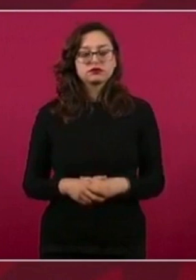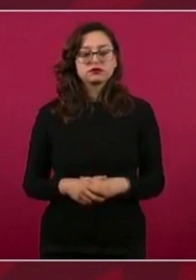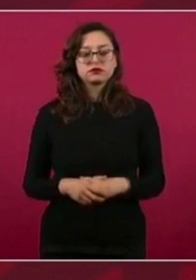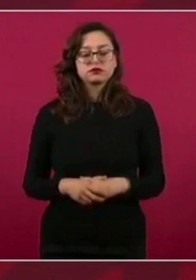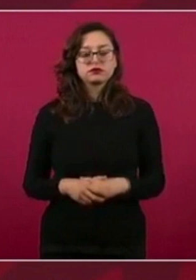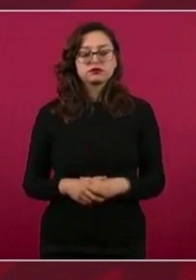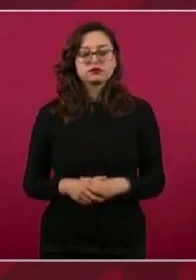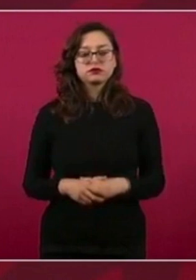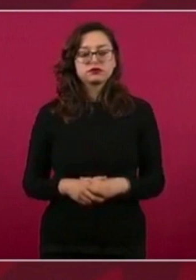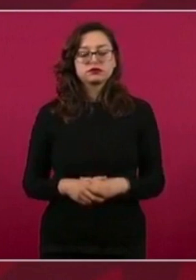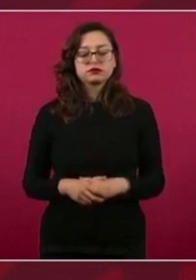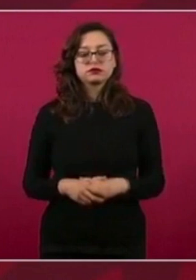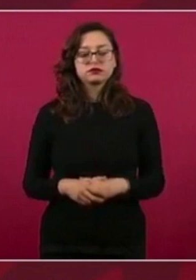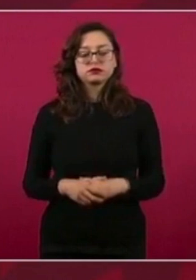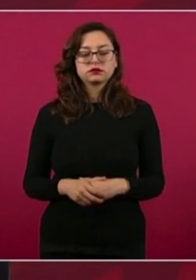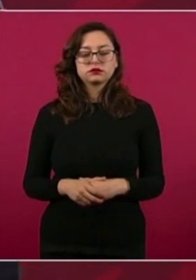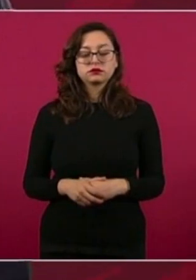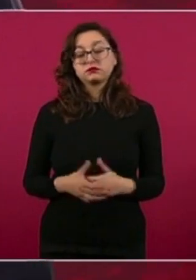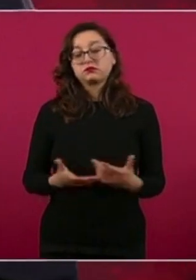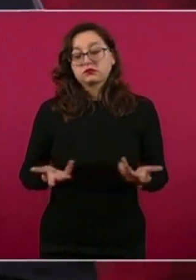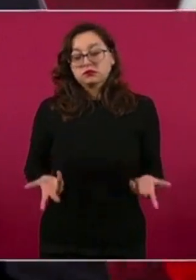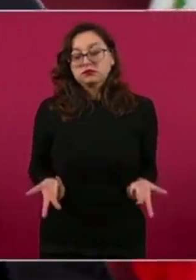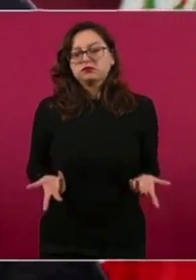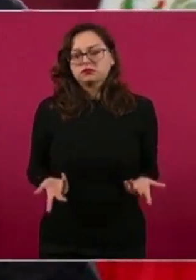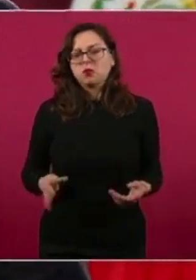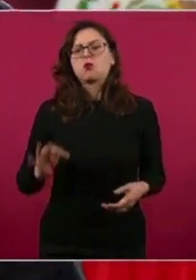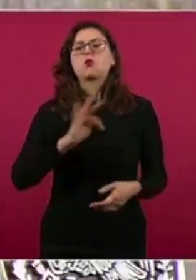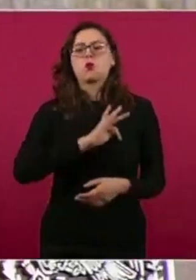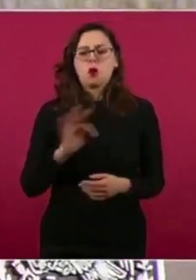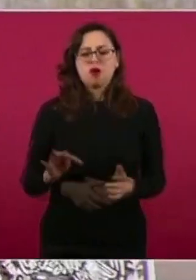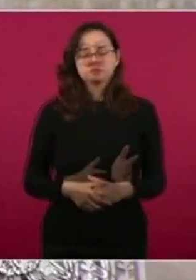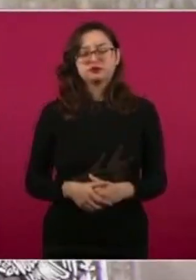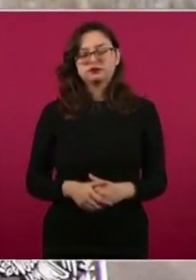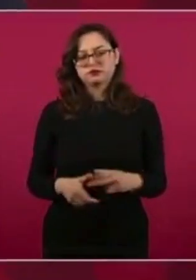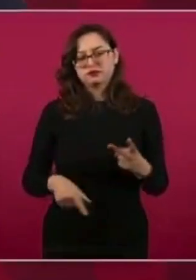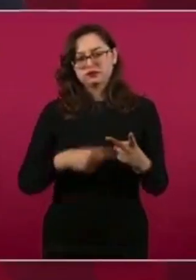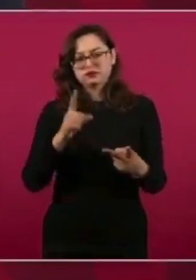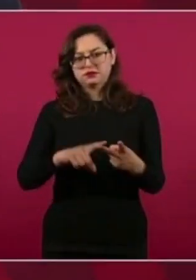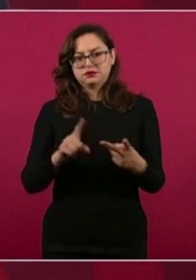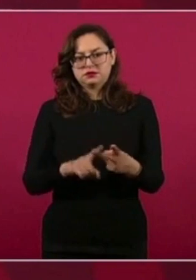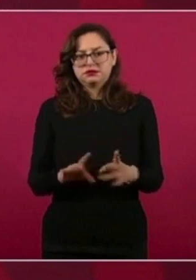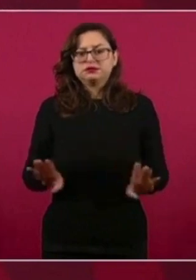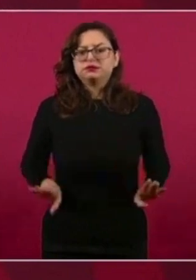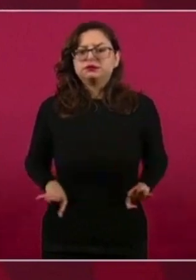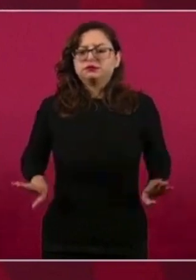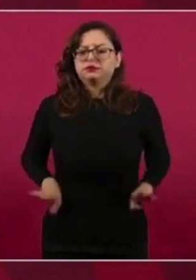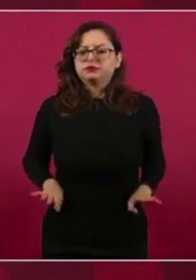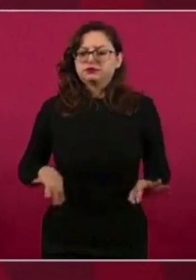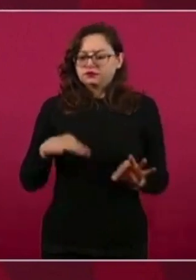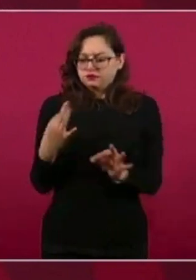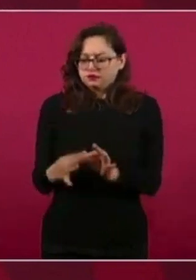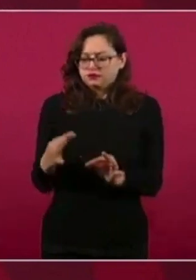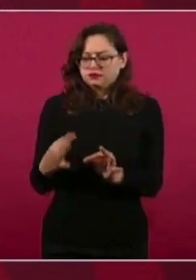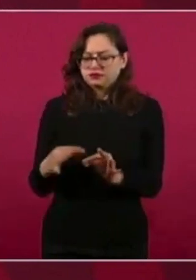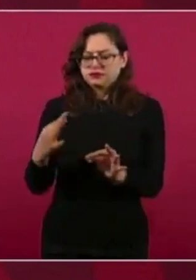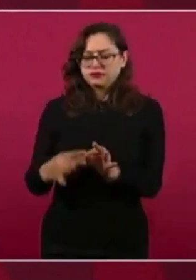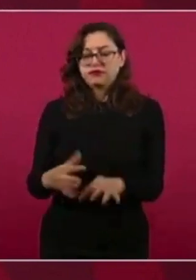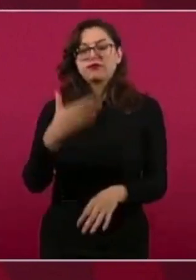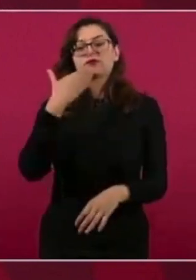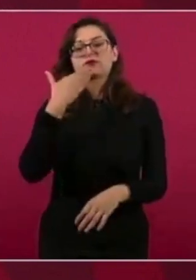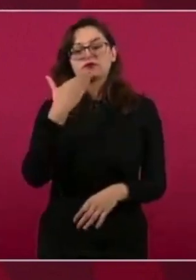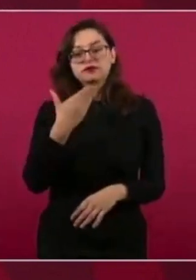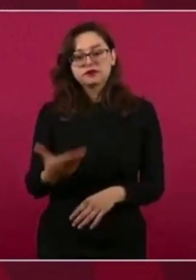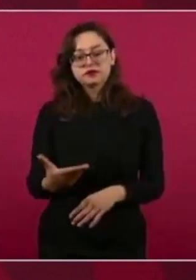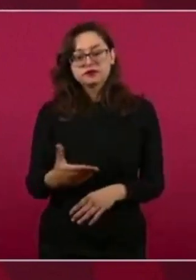Entonces, en todos lados hay forma. Lo que decía Juárez, que el